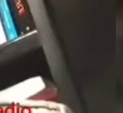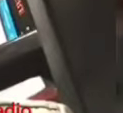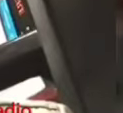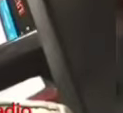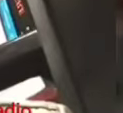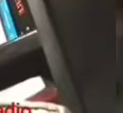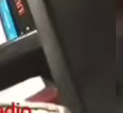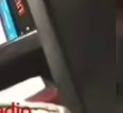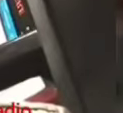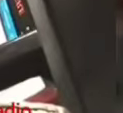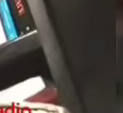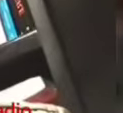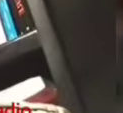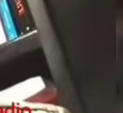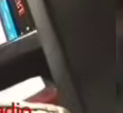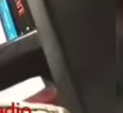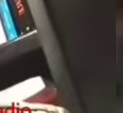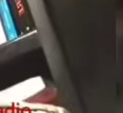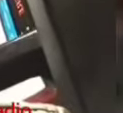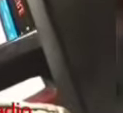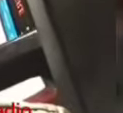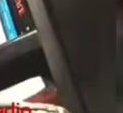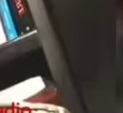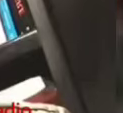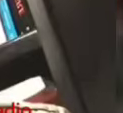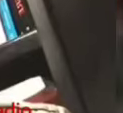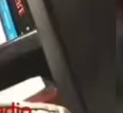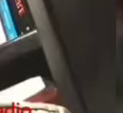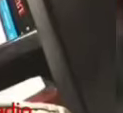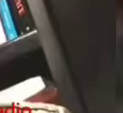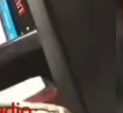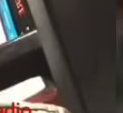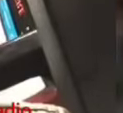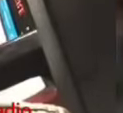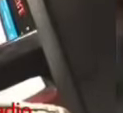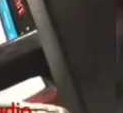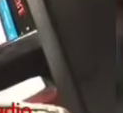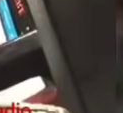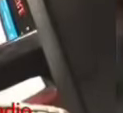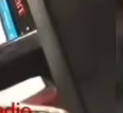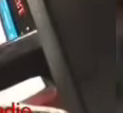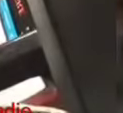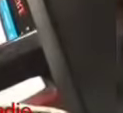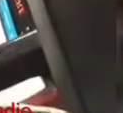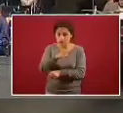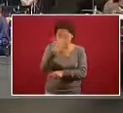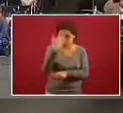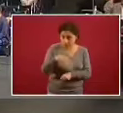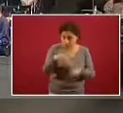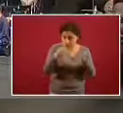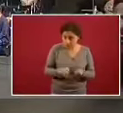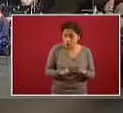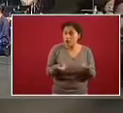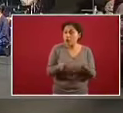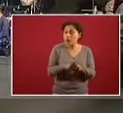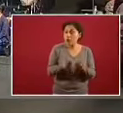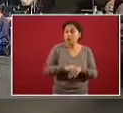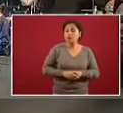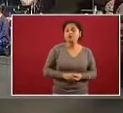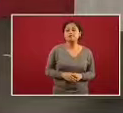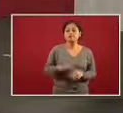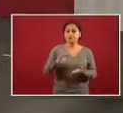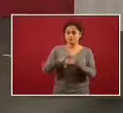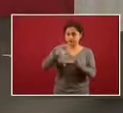Hugo López-Gatell el día de hoy explica este asunto del aumento de las neumonías. Porque es muy importante